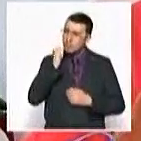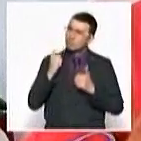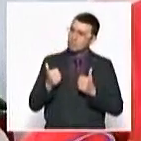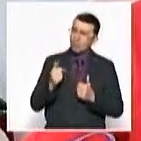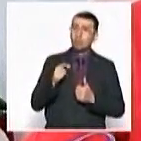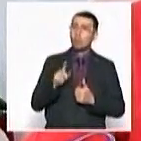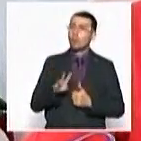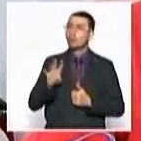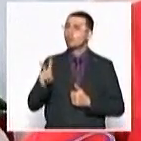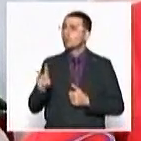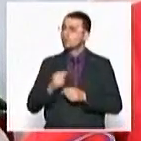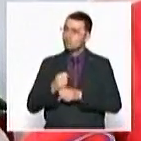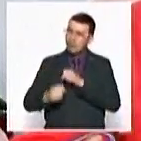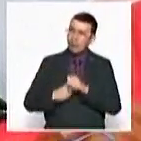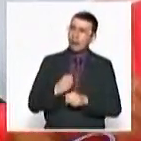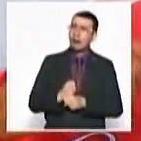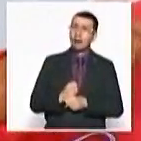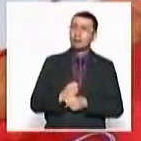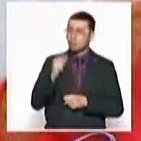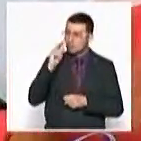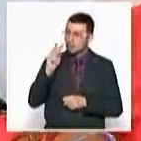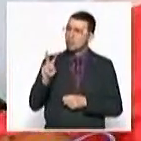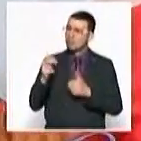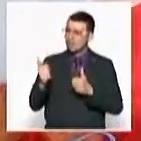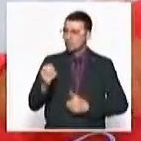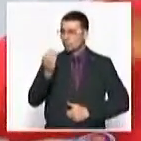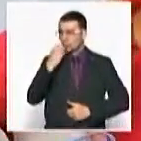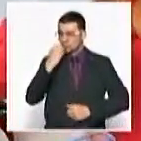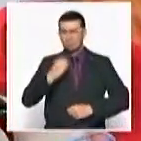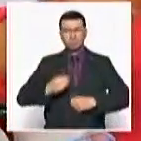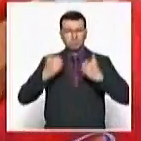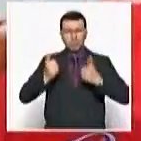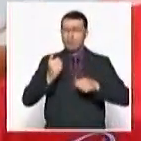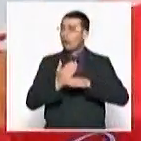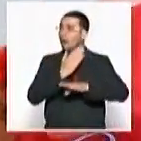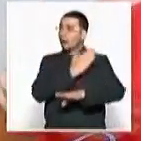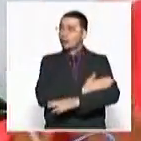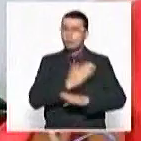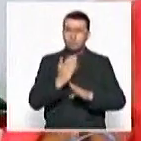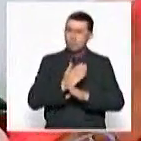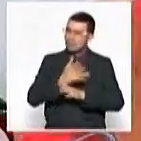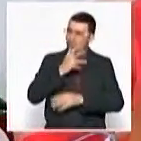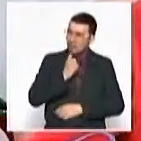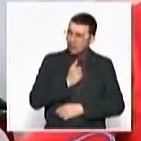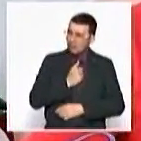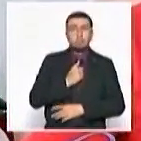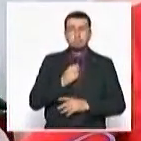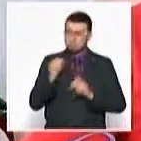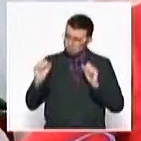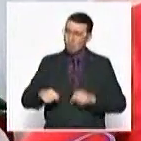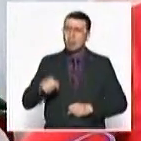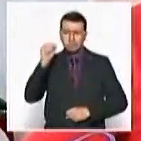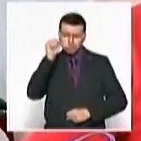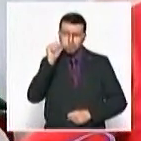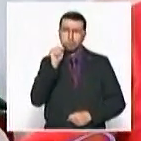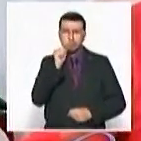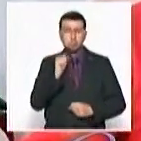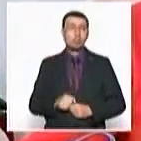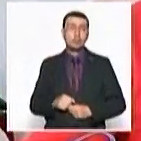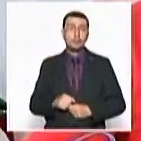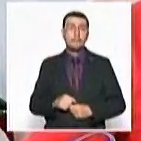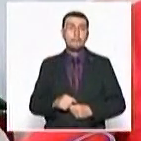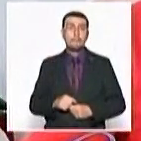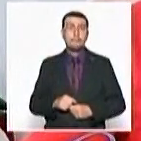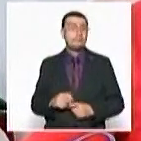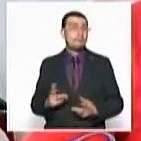42, 43 años, uno la ve bien nutrida, que no hay un antecedente de nada, pues que puede quedar en embarazo.